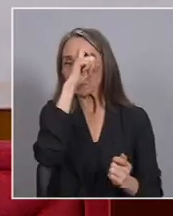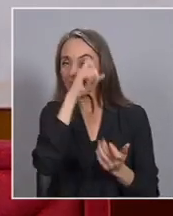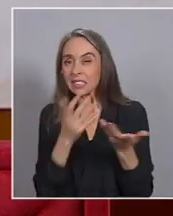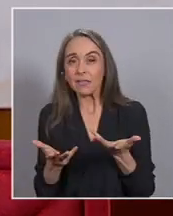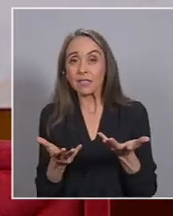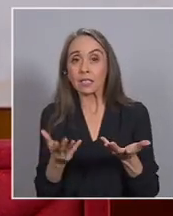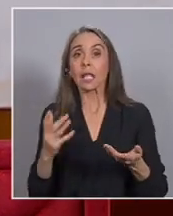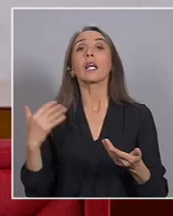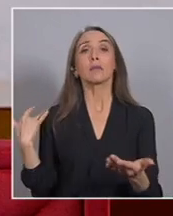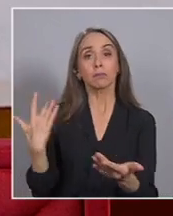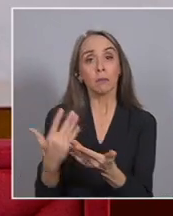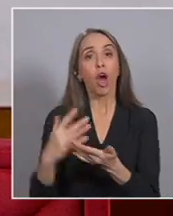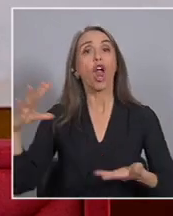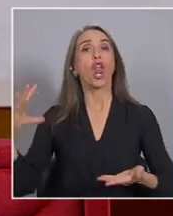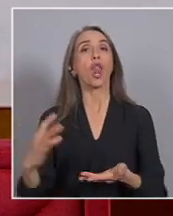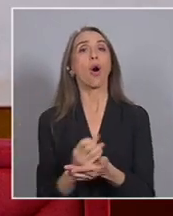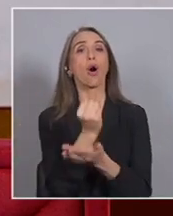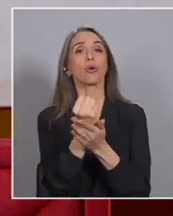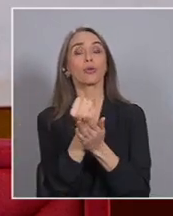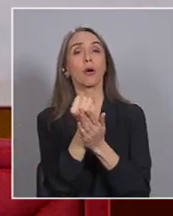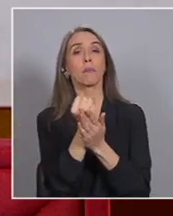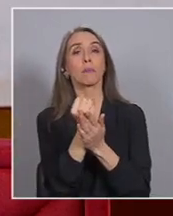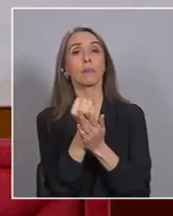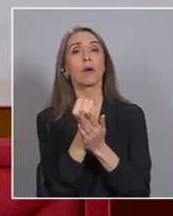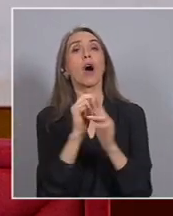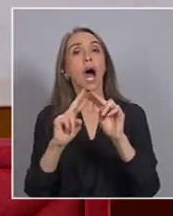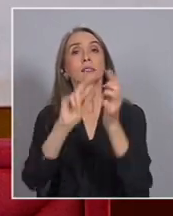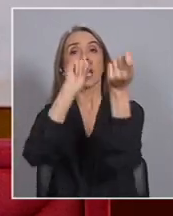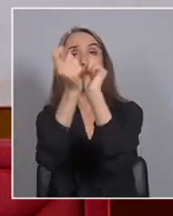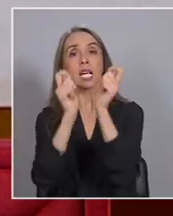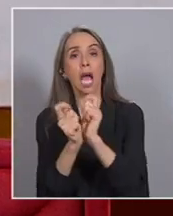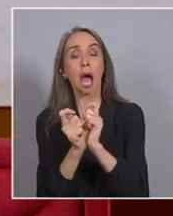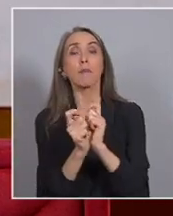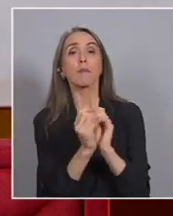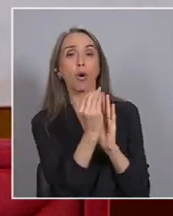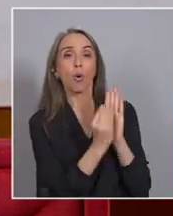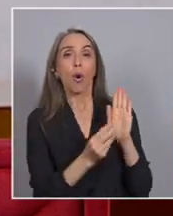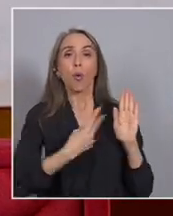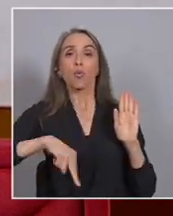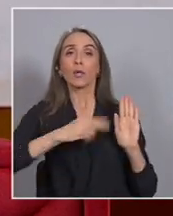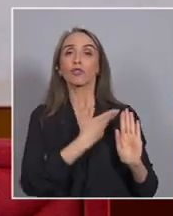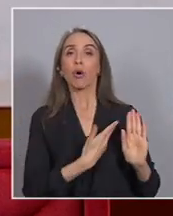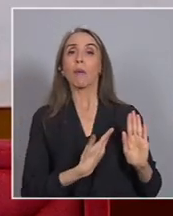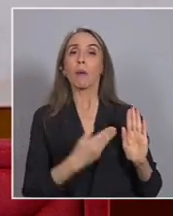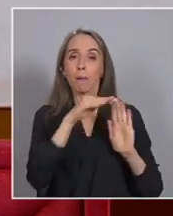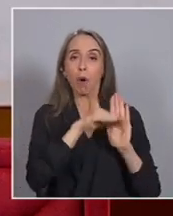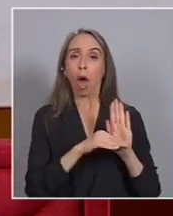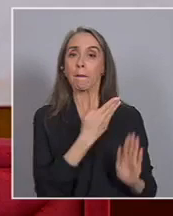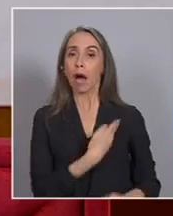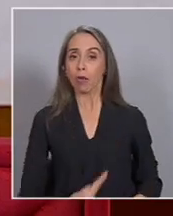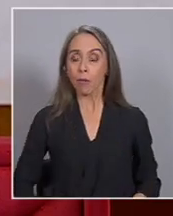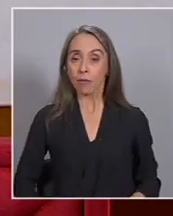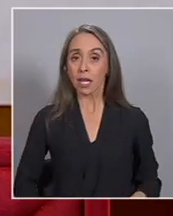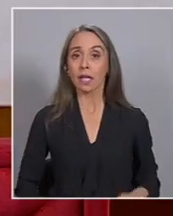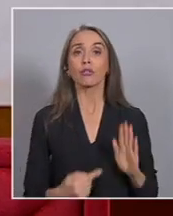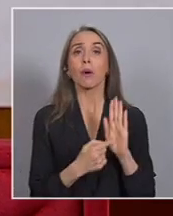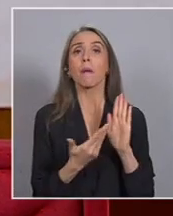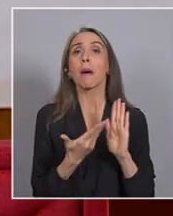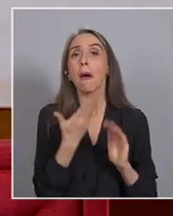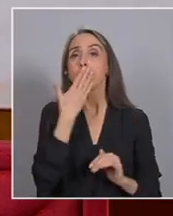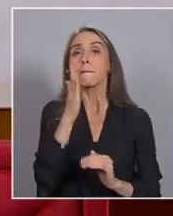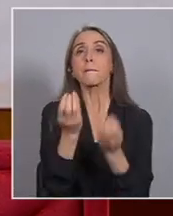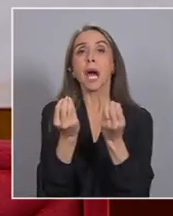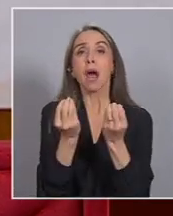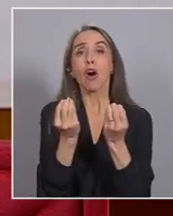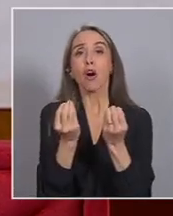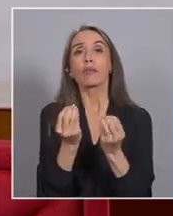hemos conseguido también materializar un conjunto de cambios que están en nuestro programa y que significan mejoras significativas en la vida de